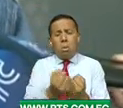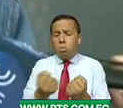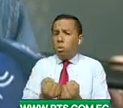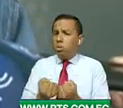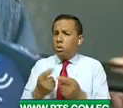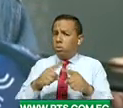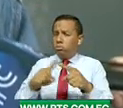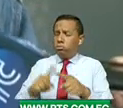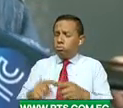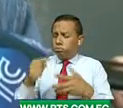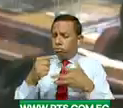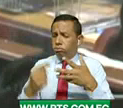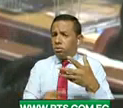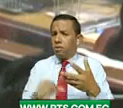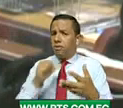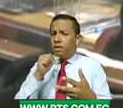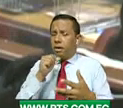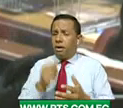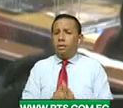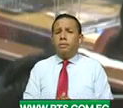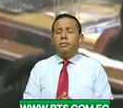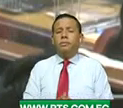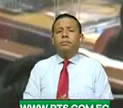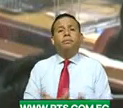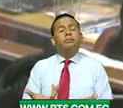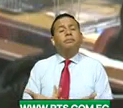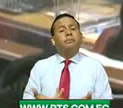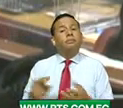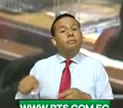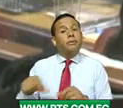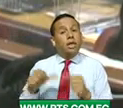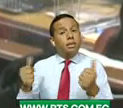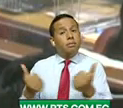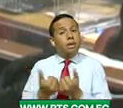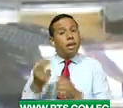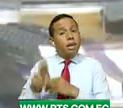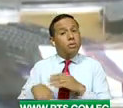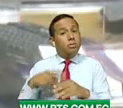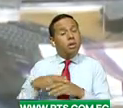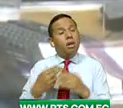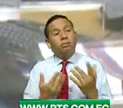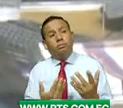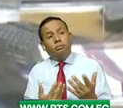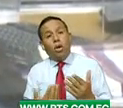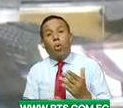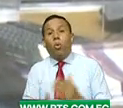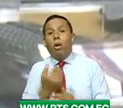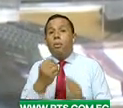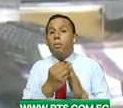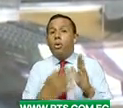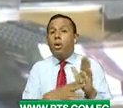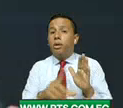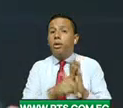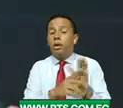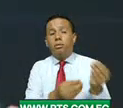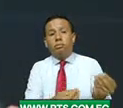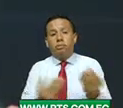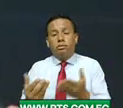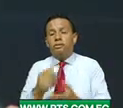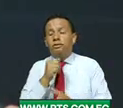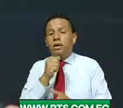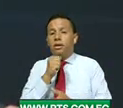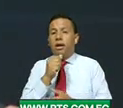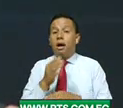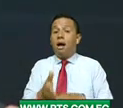necesidades, importante conocer. En el legislativo están a la espera de conocer el contenido de la nueva normativa, mientras que el gobierno